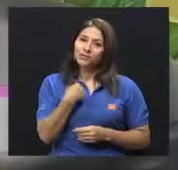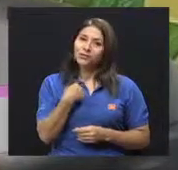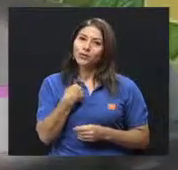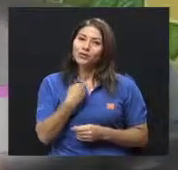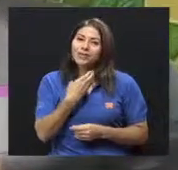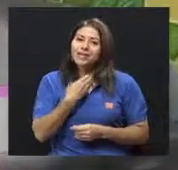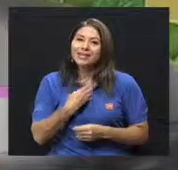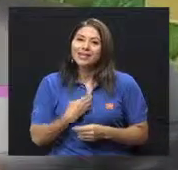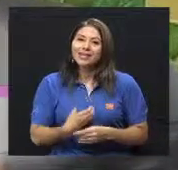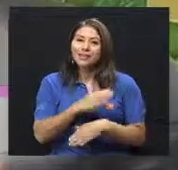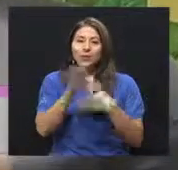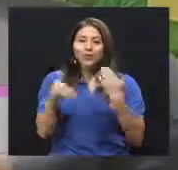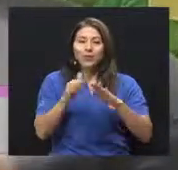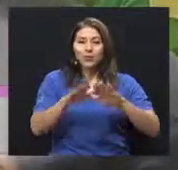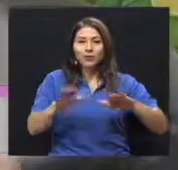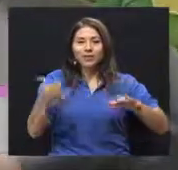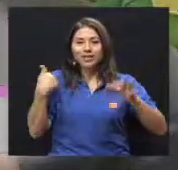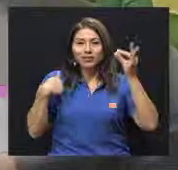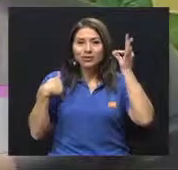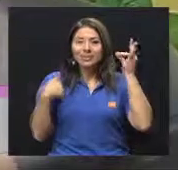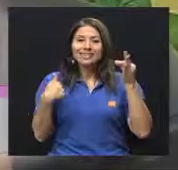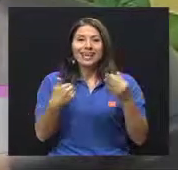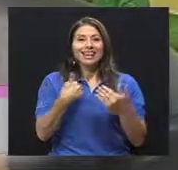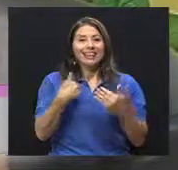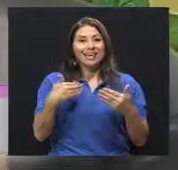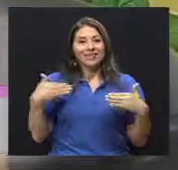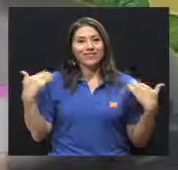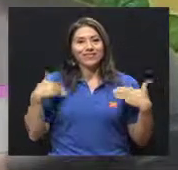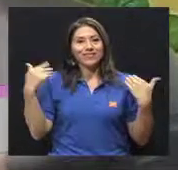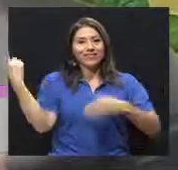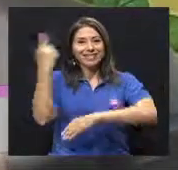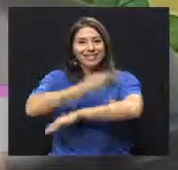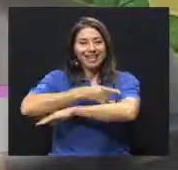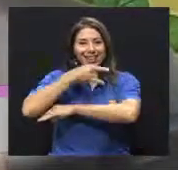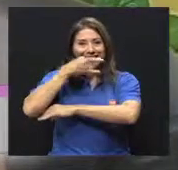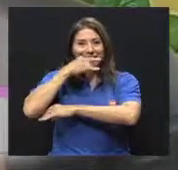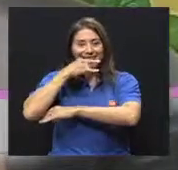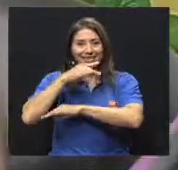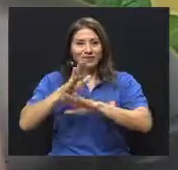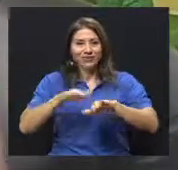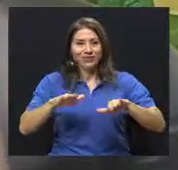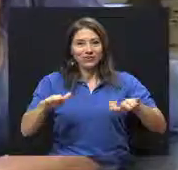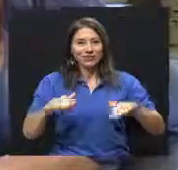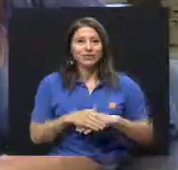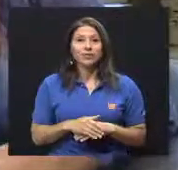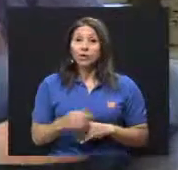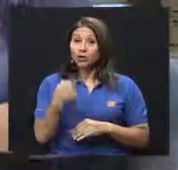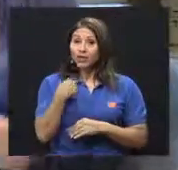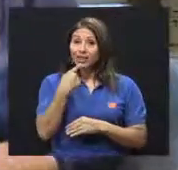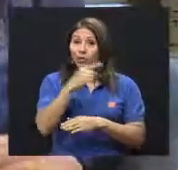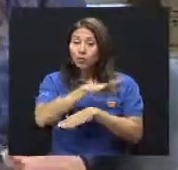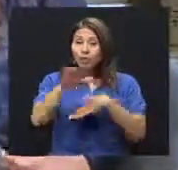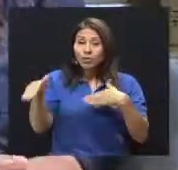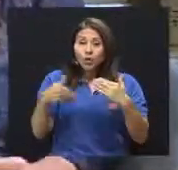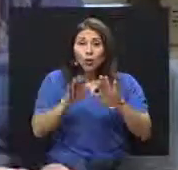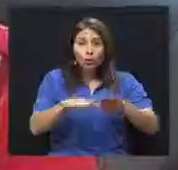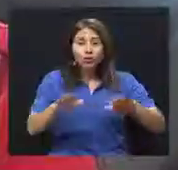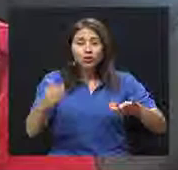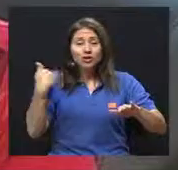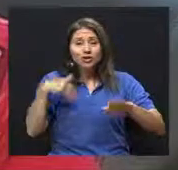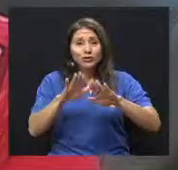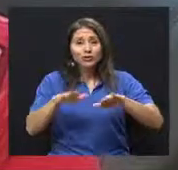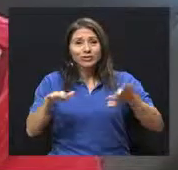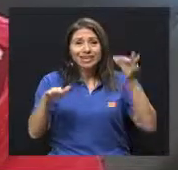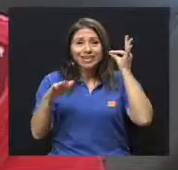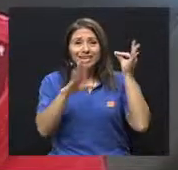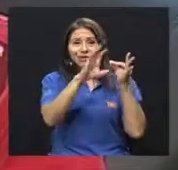Yo les deseo a todos los niños y niñas que pasen un feliz día del niño. ¿Derek? Yo le diría a todos los